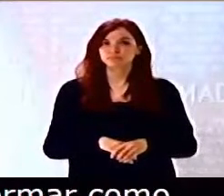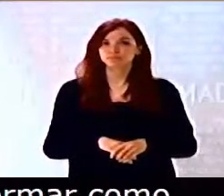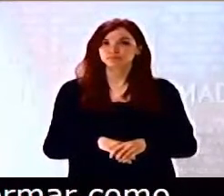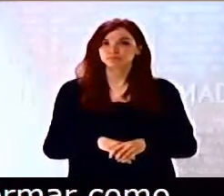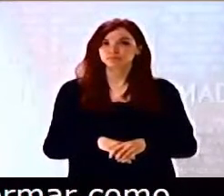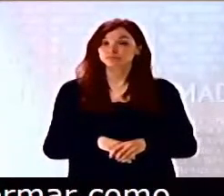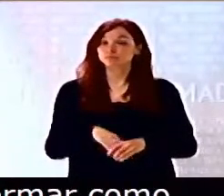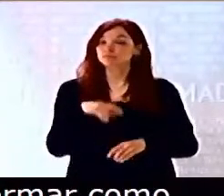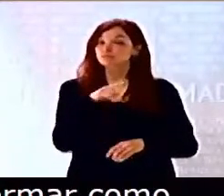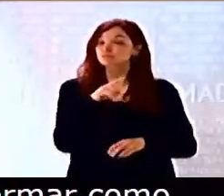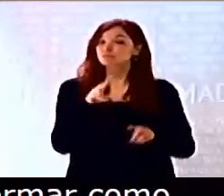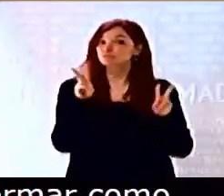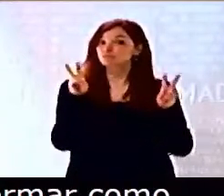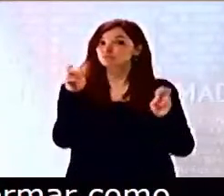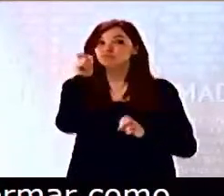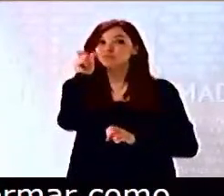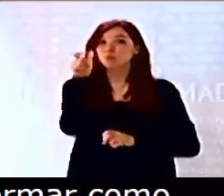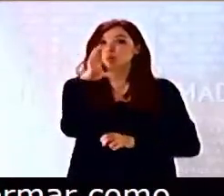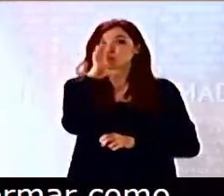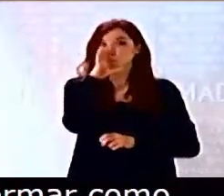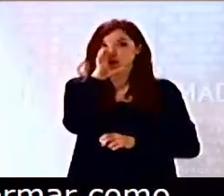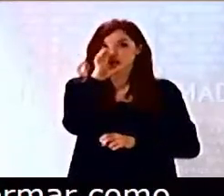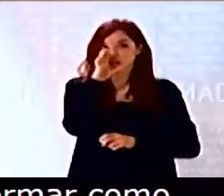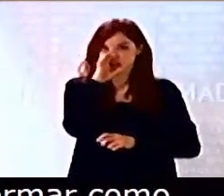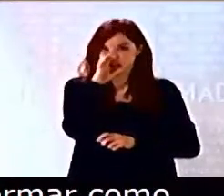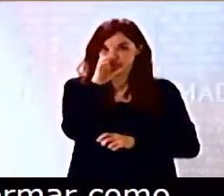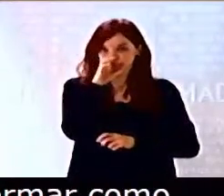Eso es lo que respecta a la localidad de Guareña.